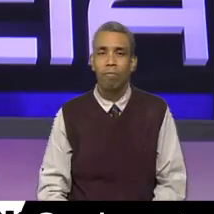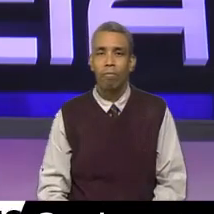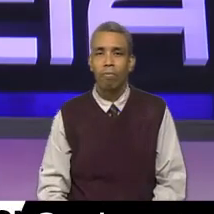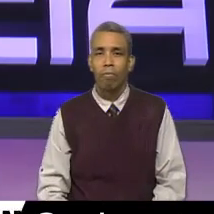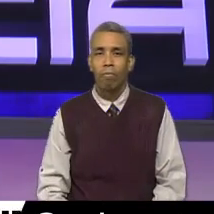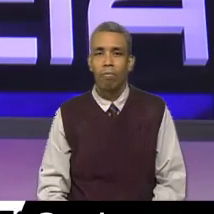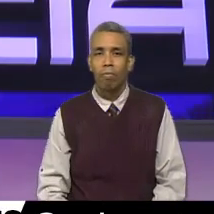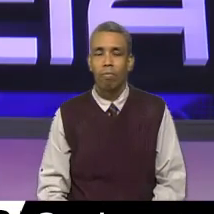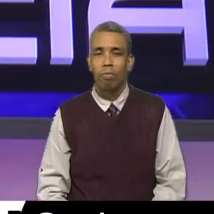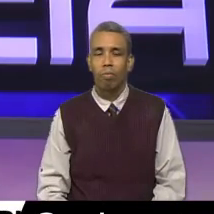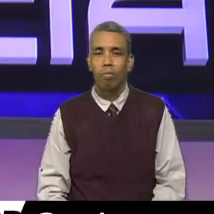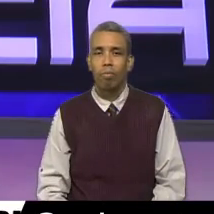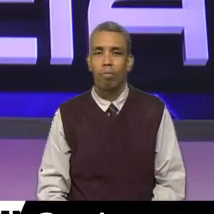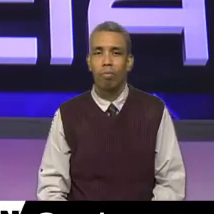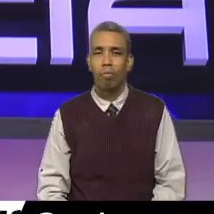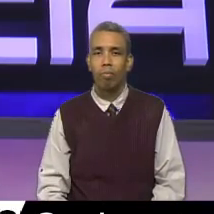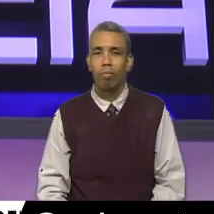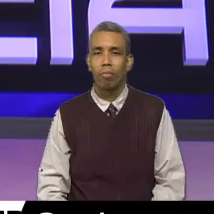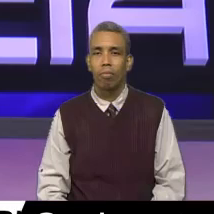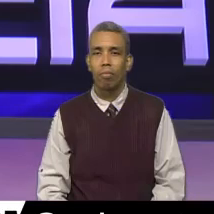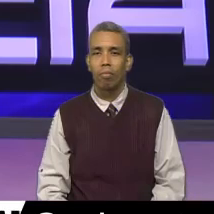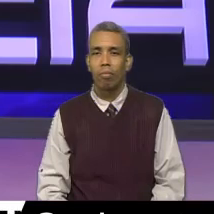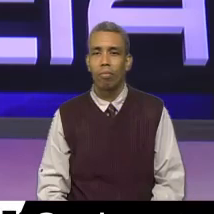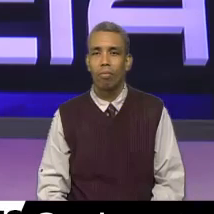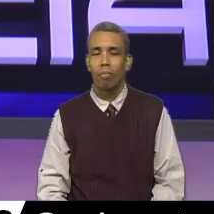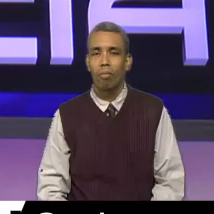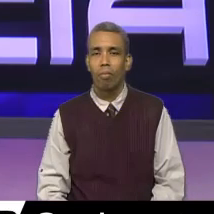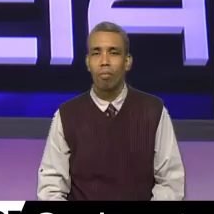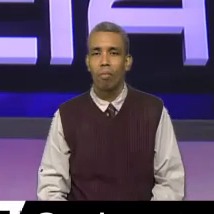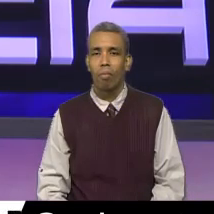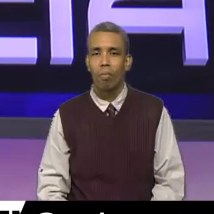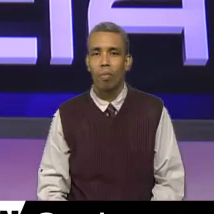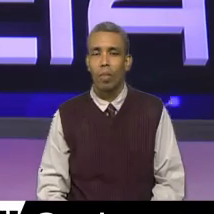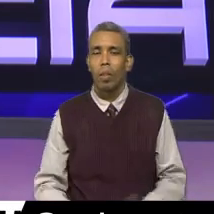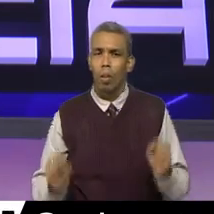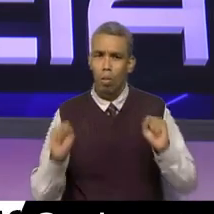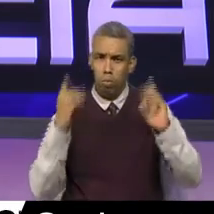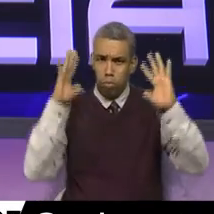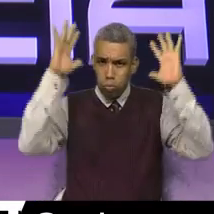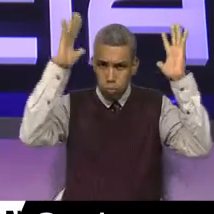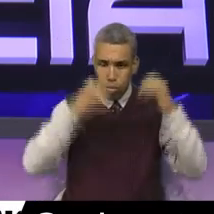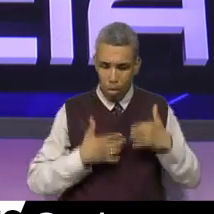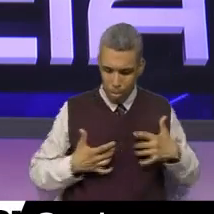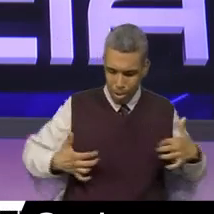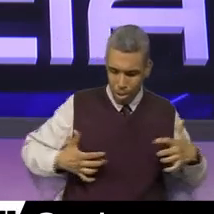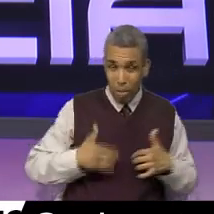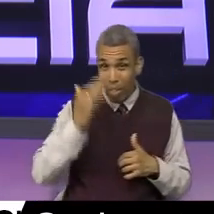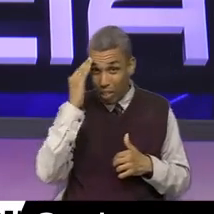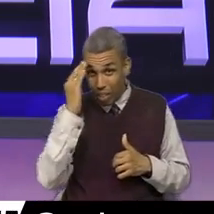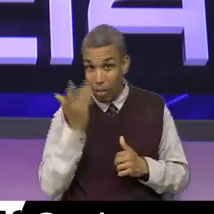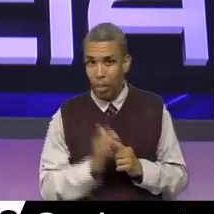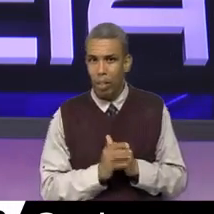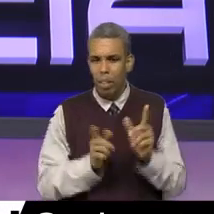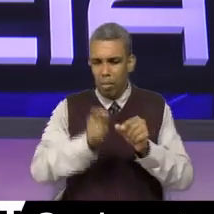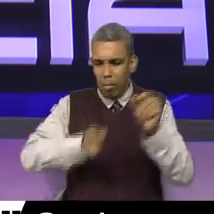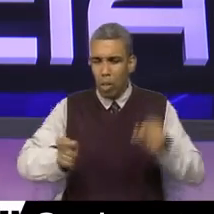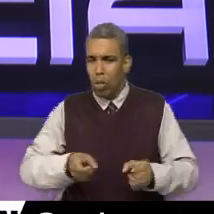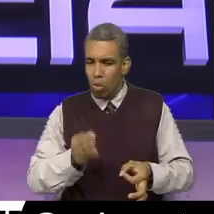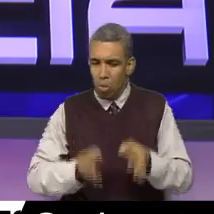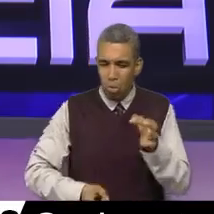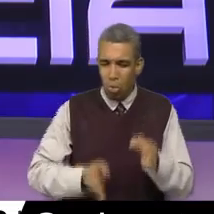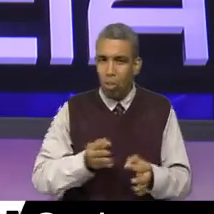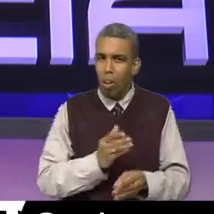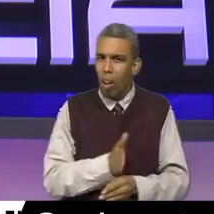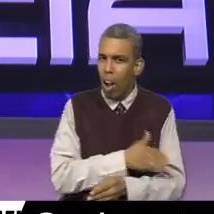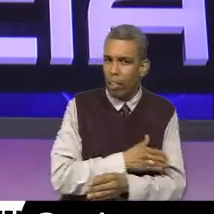Se cumplió capacitación de jurados para la nueva versión del Festival de Acordeones del Río Grande de la Magdalena. Este evento iniciará este jueves 12 de